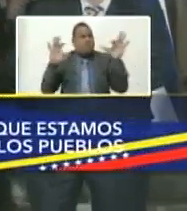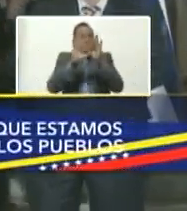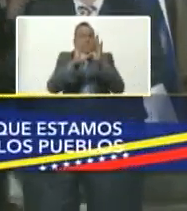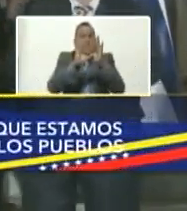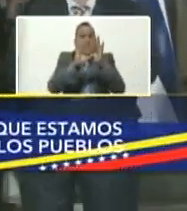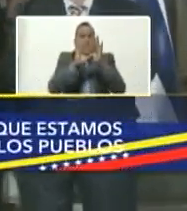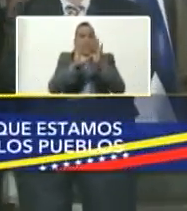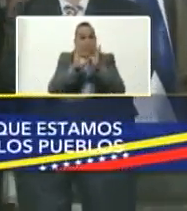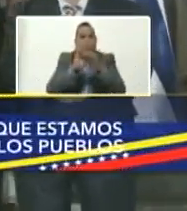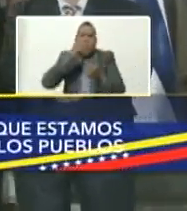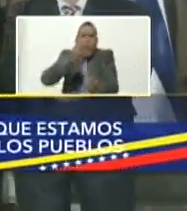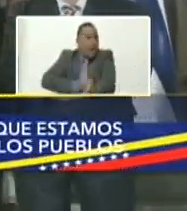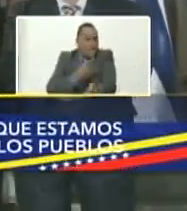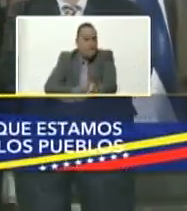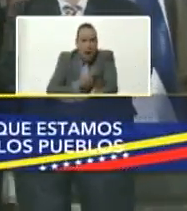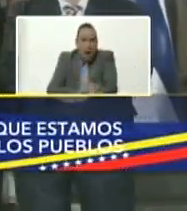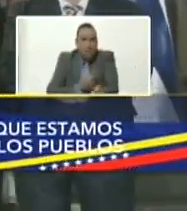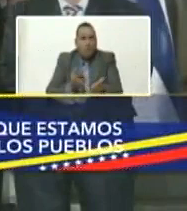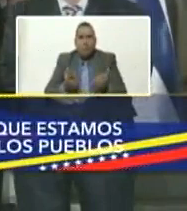Unión, hermandad,